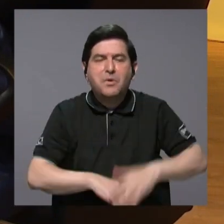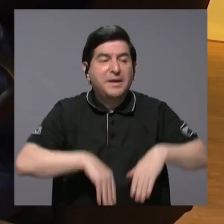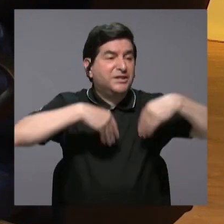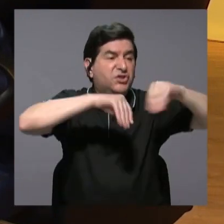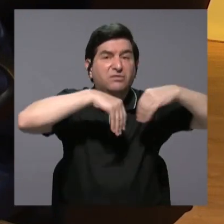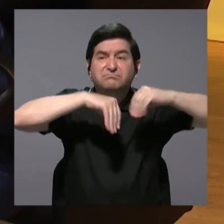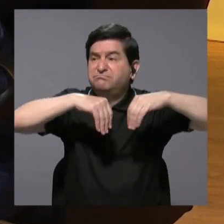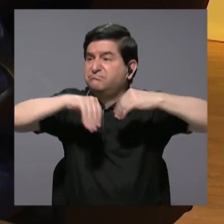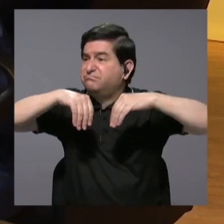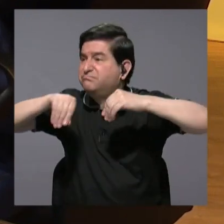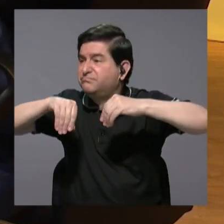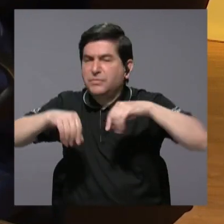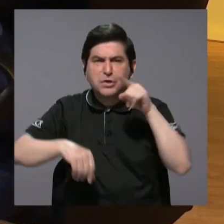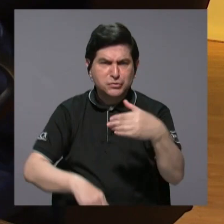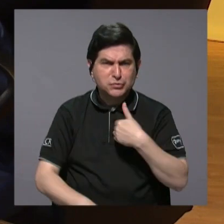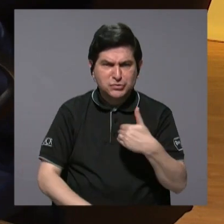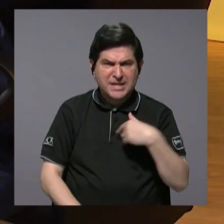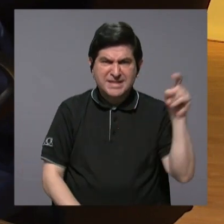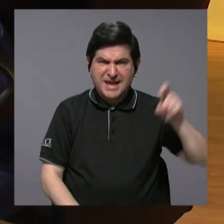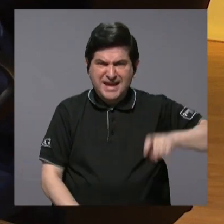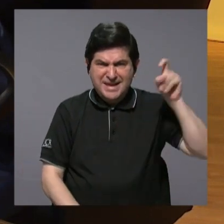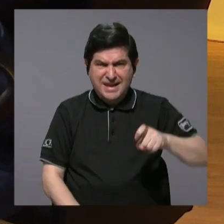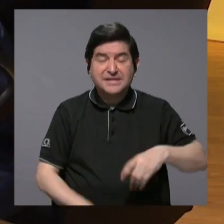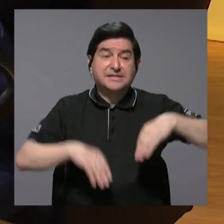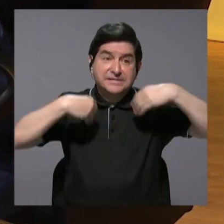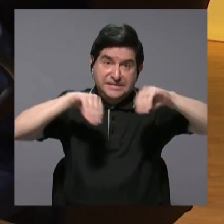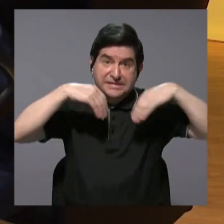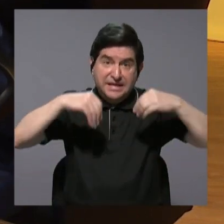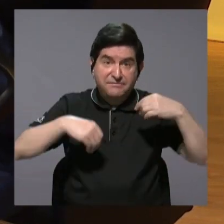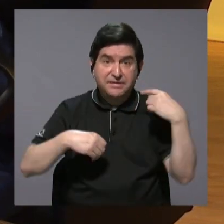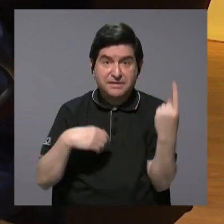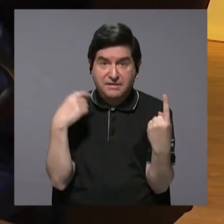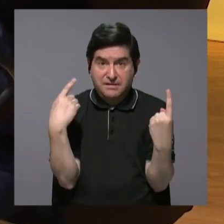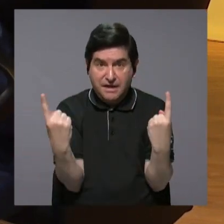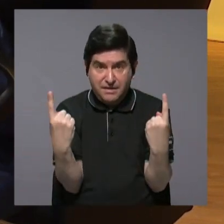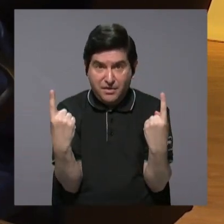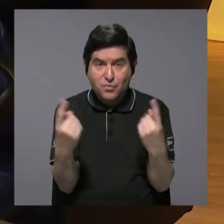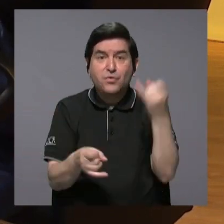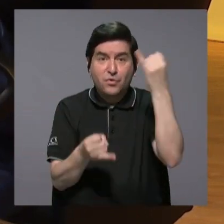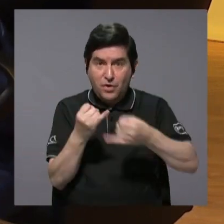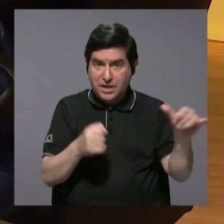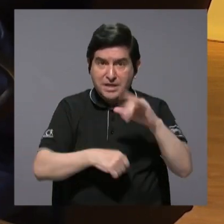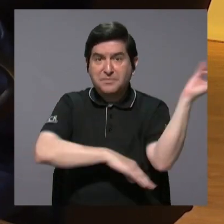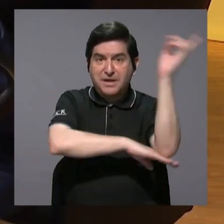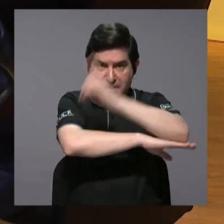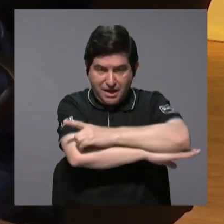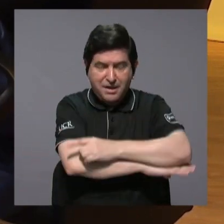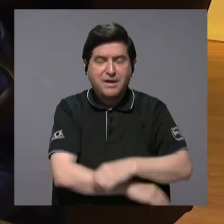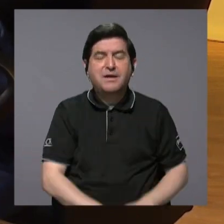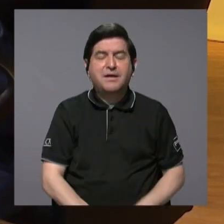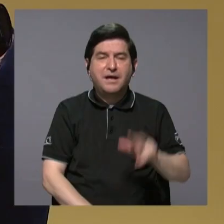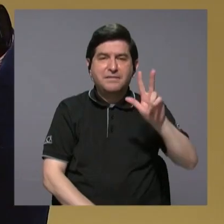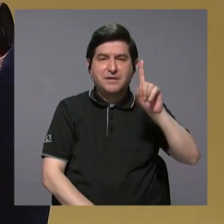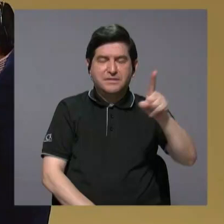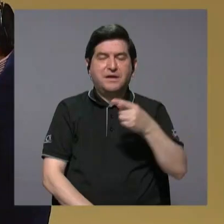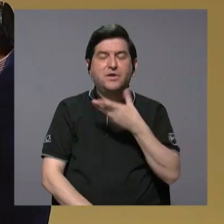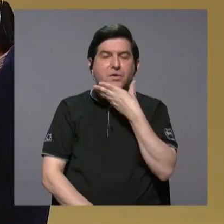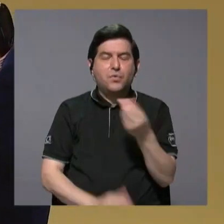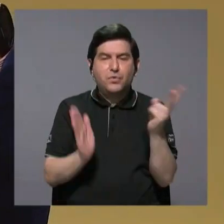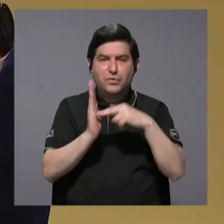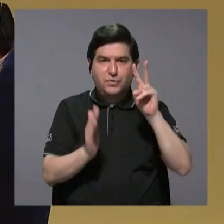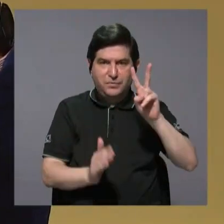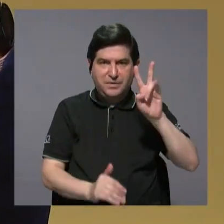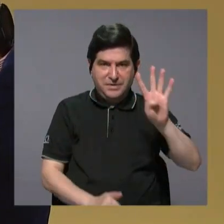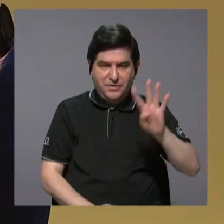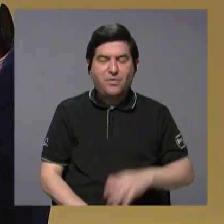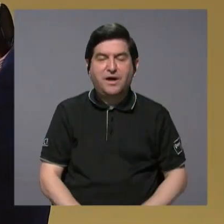vender, si usted tiene la necesidad de salir a vender los dos bonos que vencen el 31 de diciembre del 2024, por este